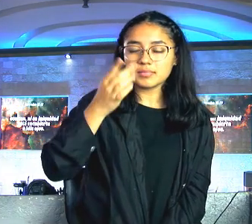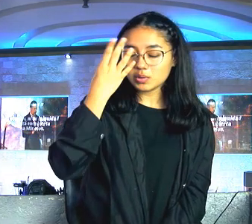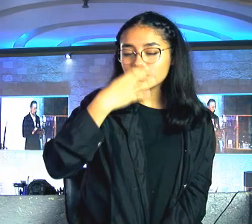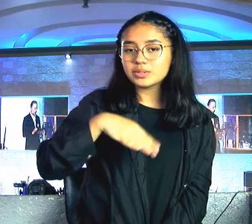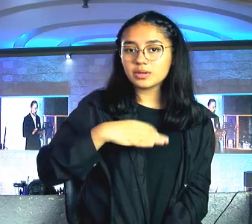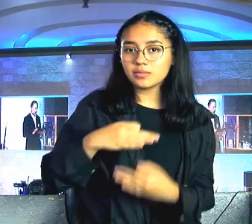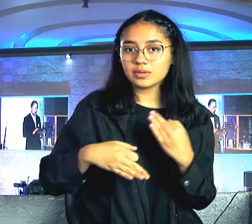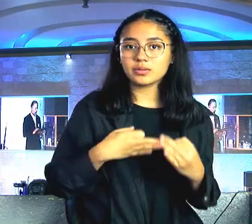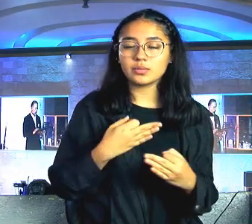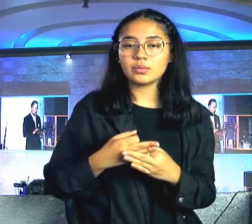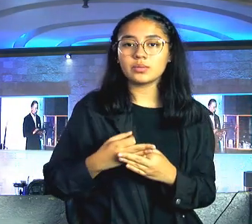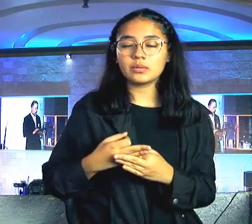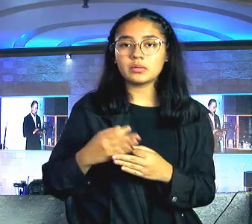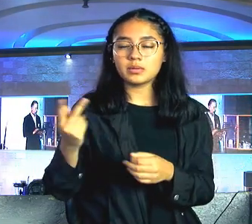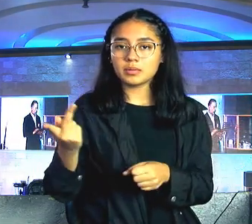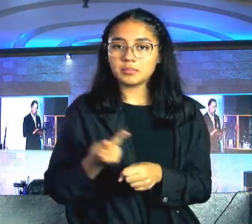Él.